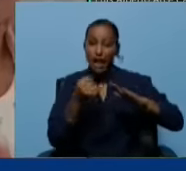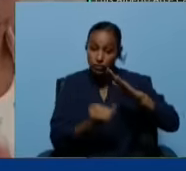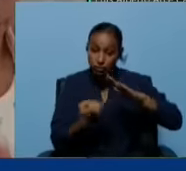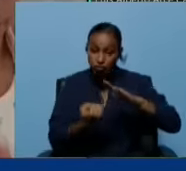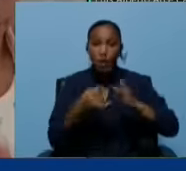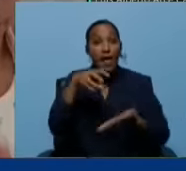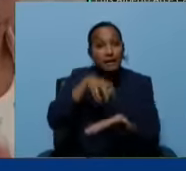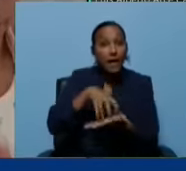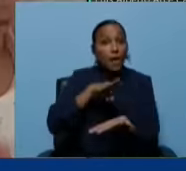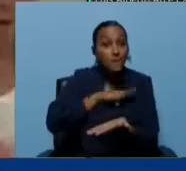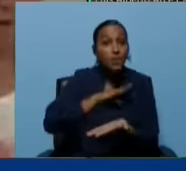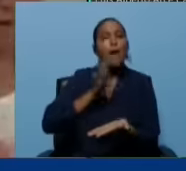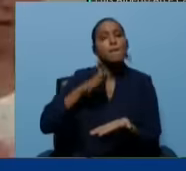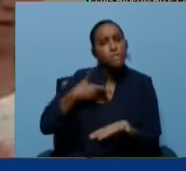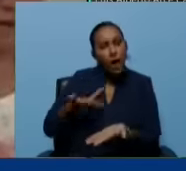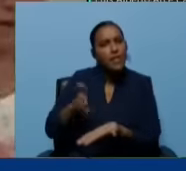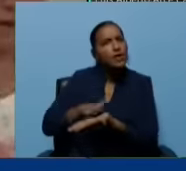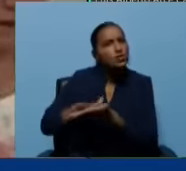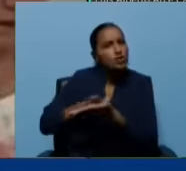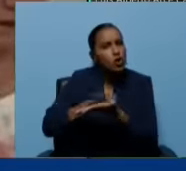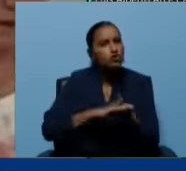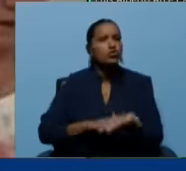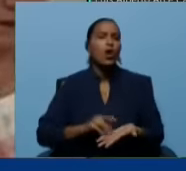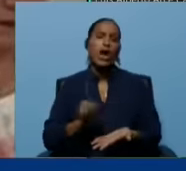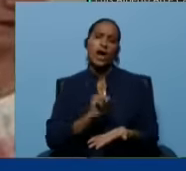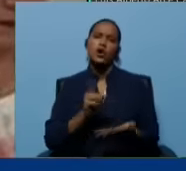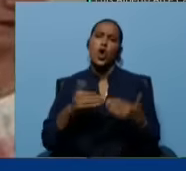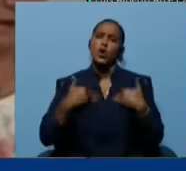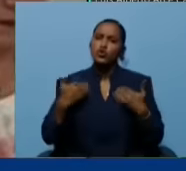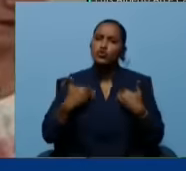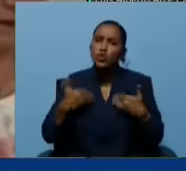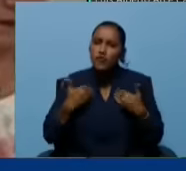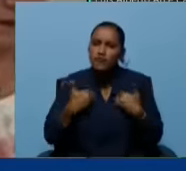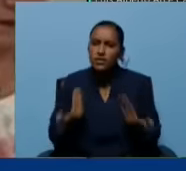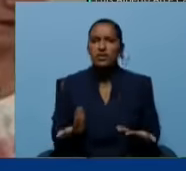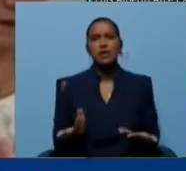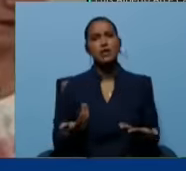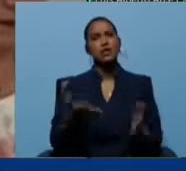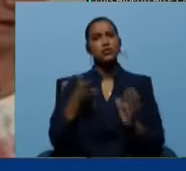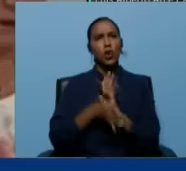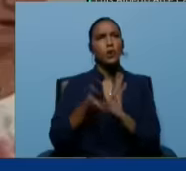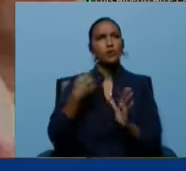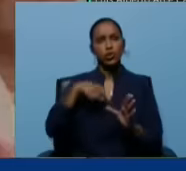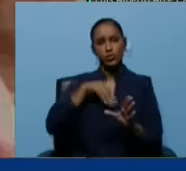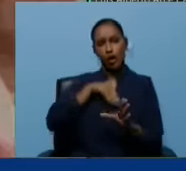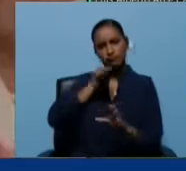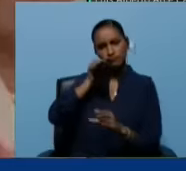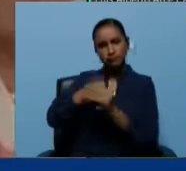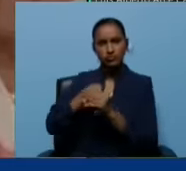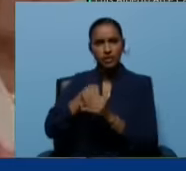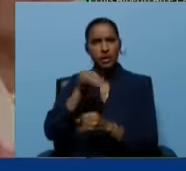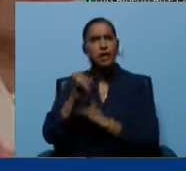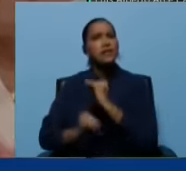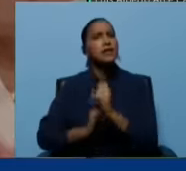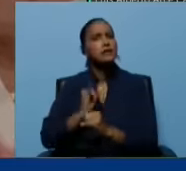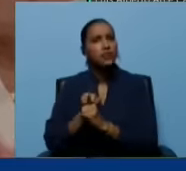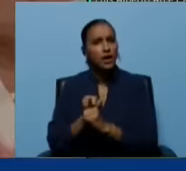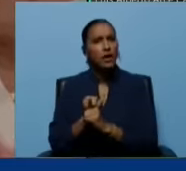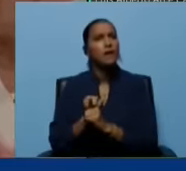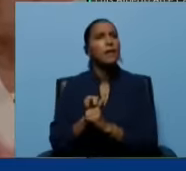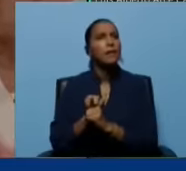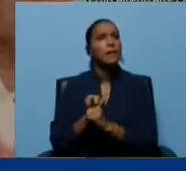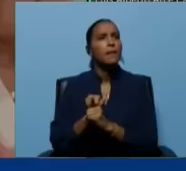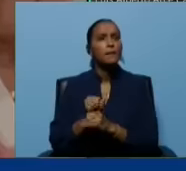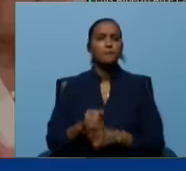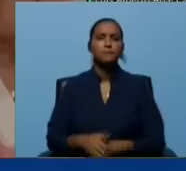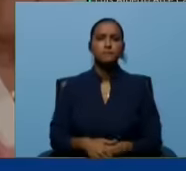no sufrir la injerencia en los asuntos internos y el irrespeto a la soberanía de cada